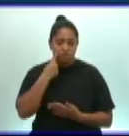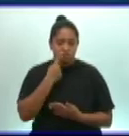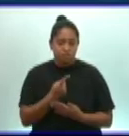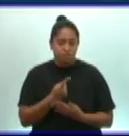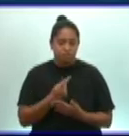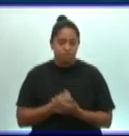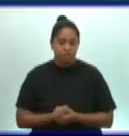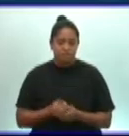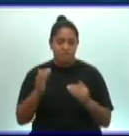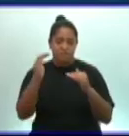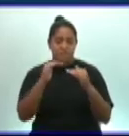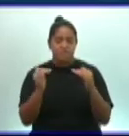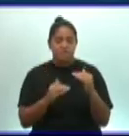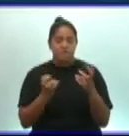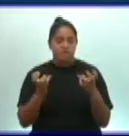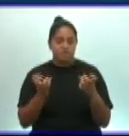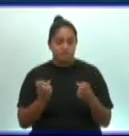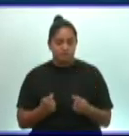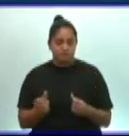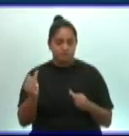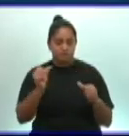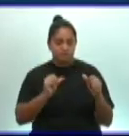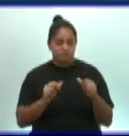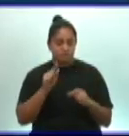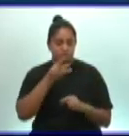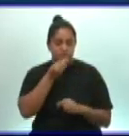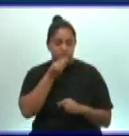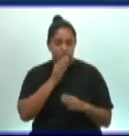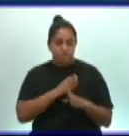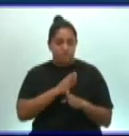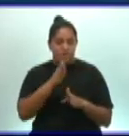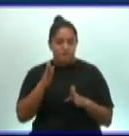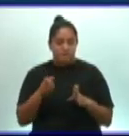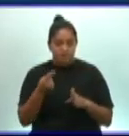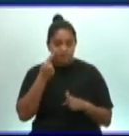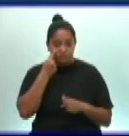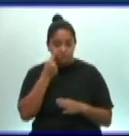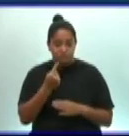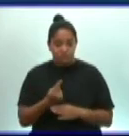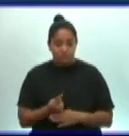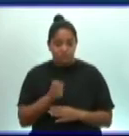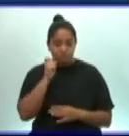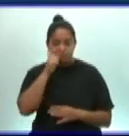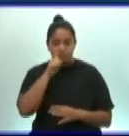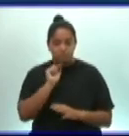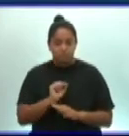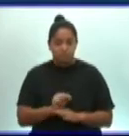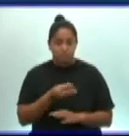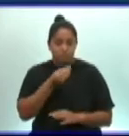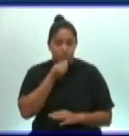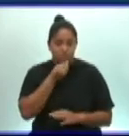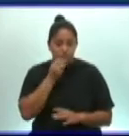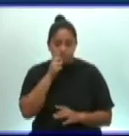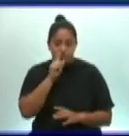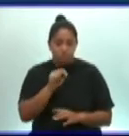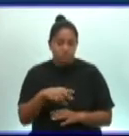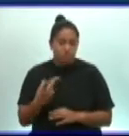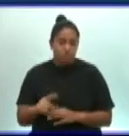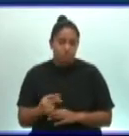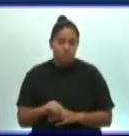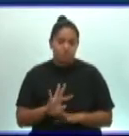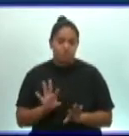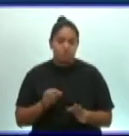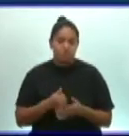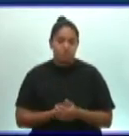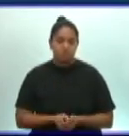del despeje de la cantidad de sustancia. Ahora pueden ya, a partir de lo que están observando de aquí, bueno, pues culminar el que no haya podido terminar este ejercicio por